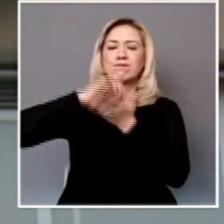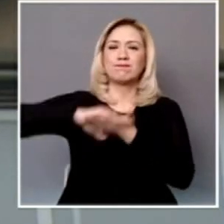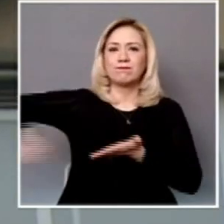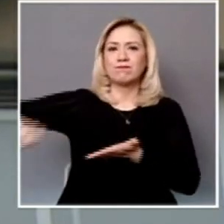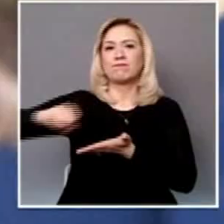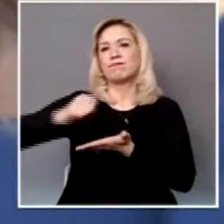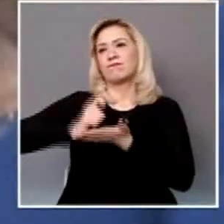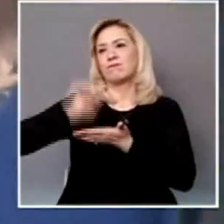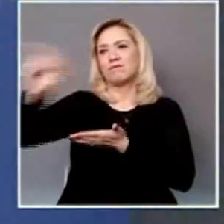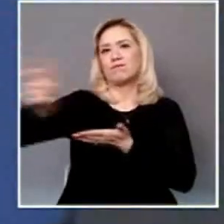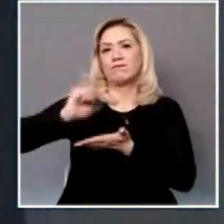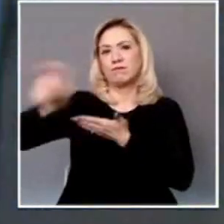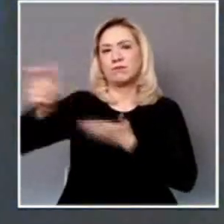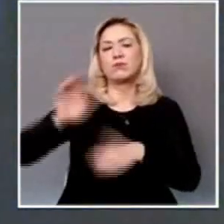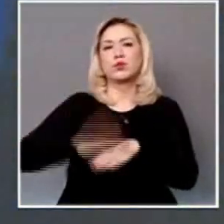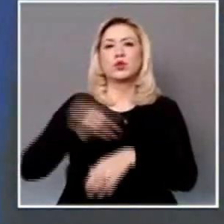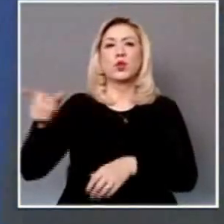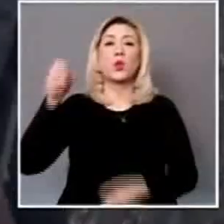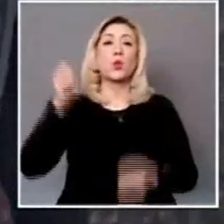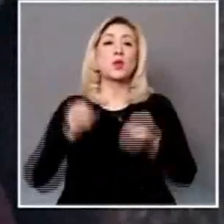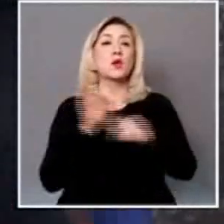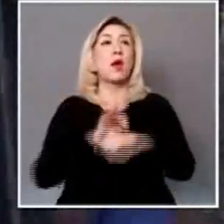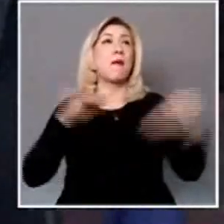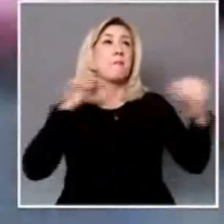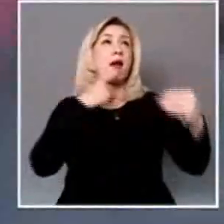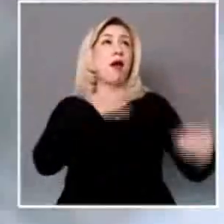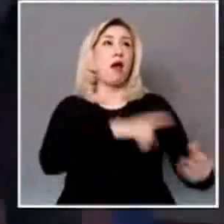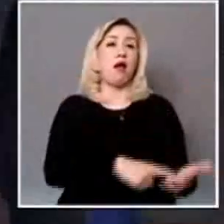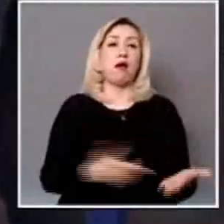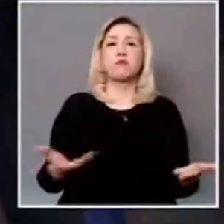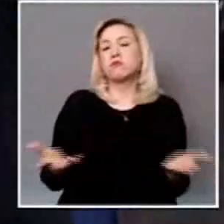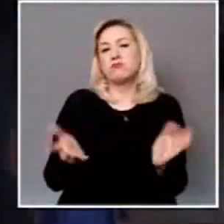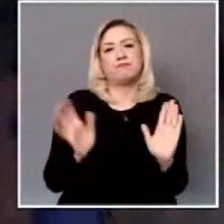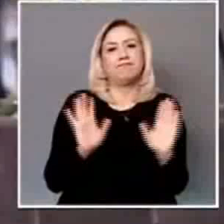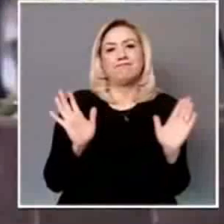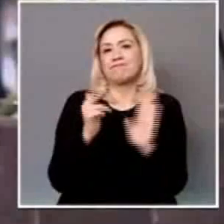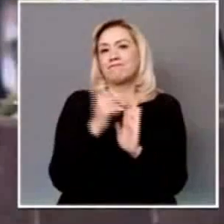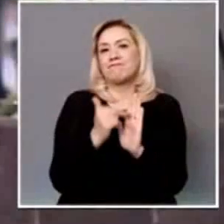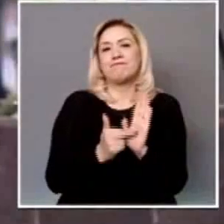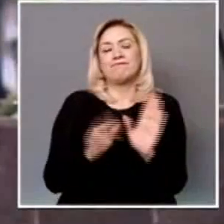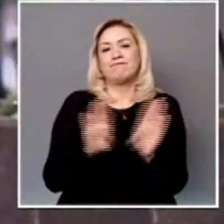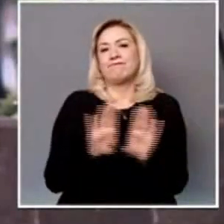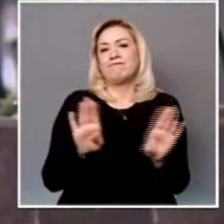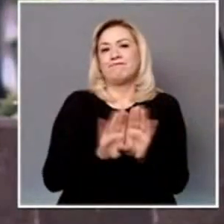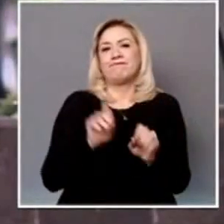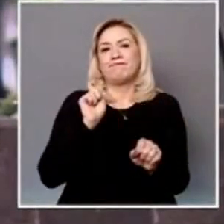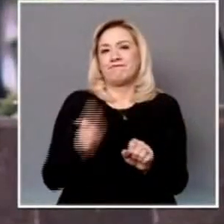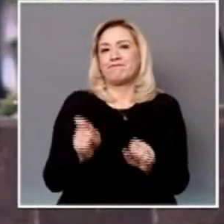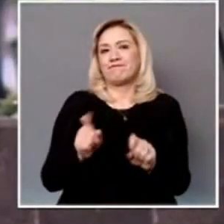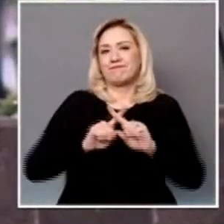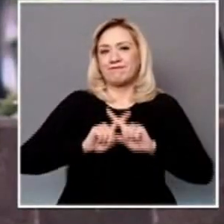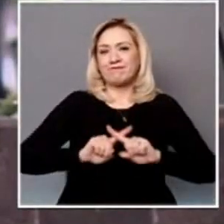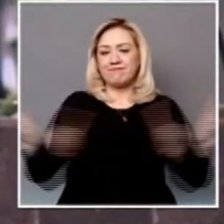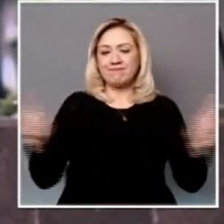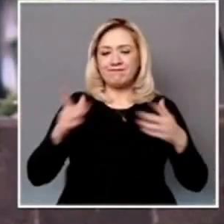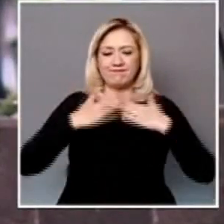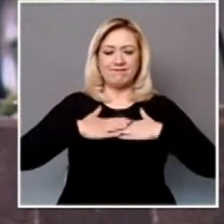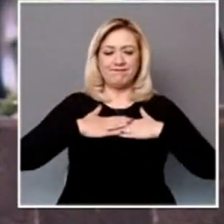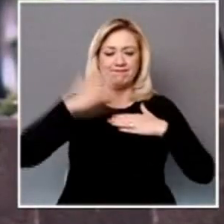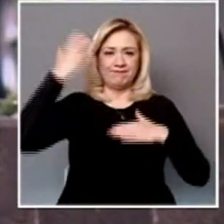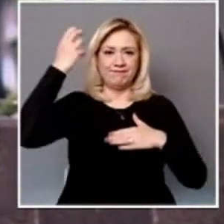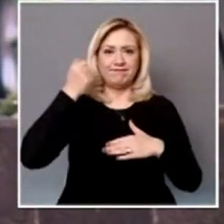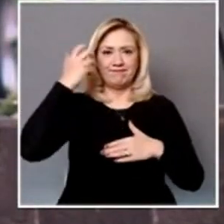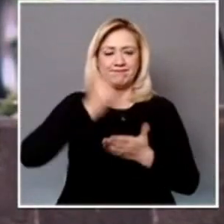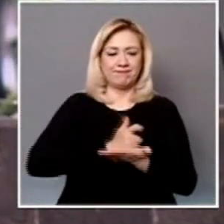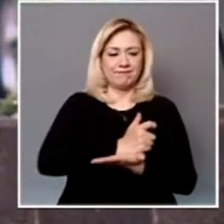juicio de amparo, ya que no cumple con el requisito de unilateralidad y tampoco se trata de una violación a los derechos